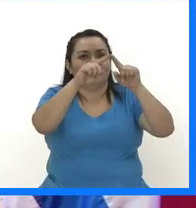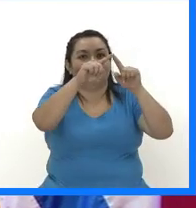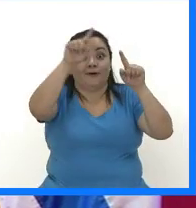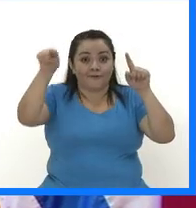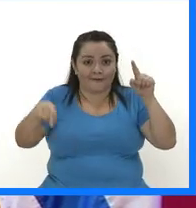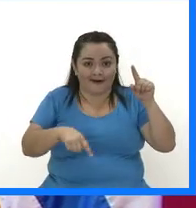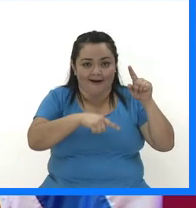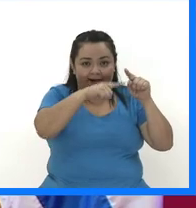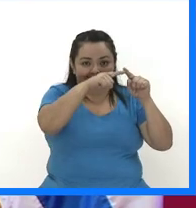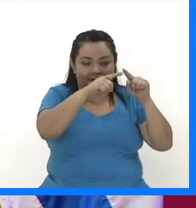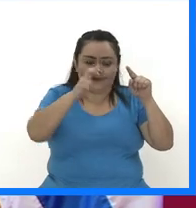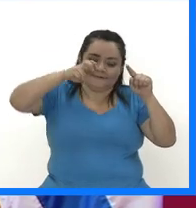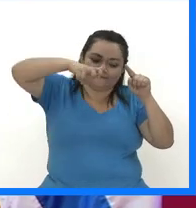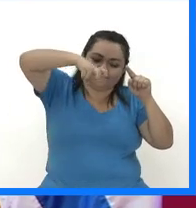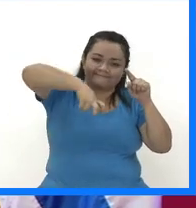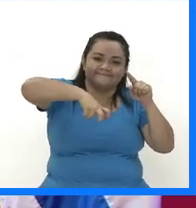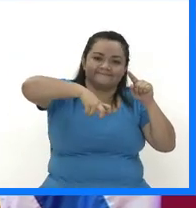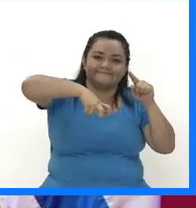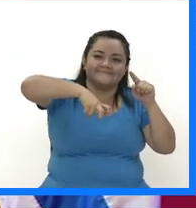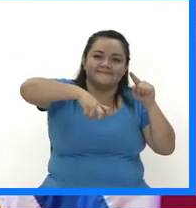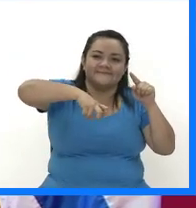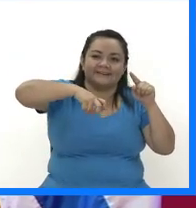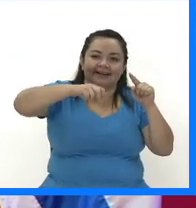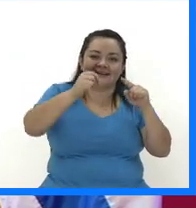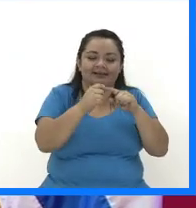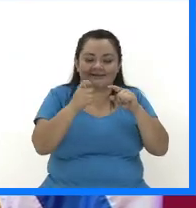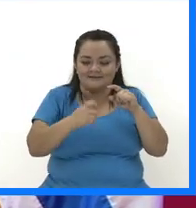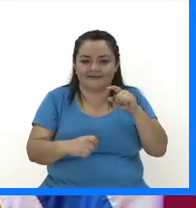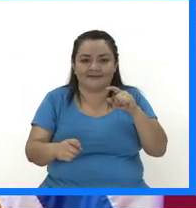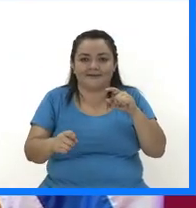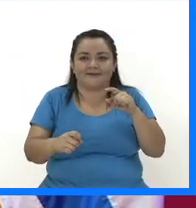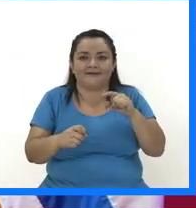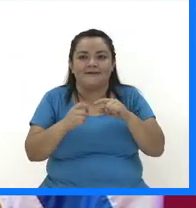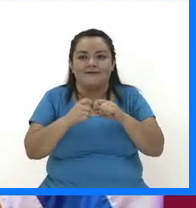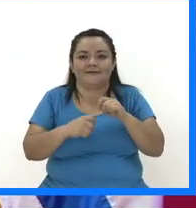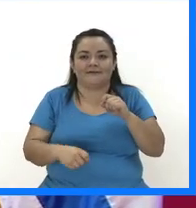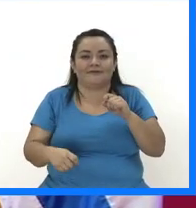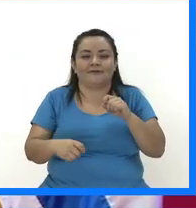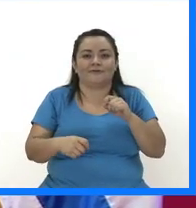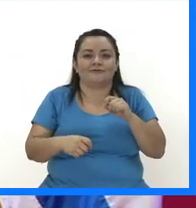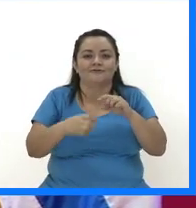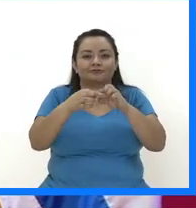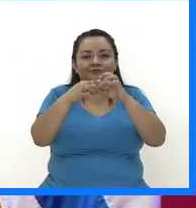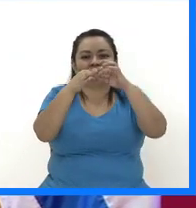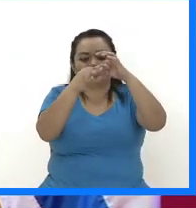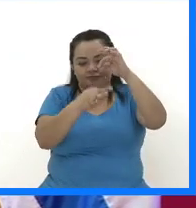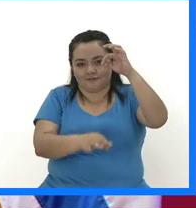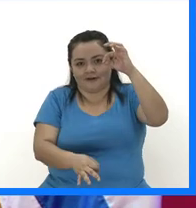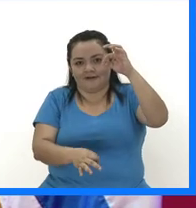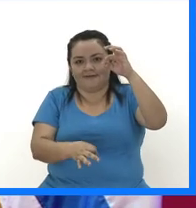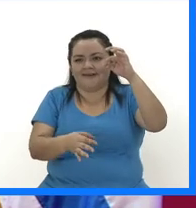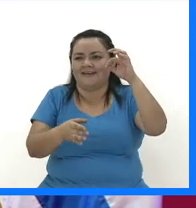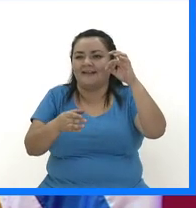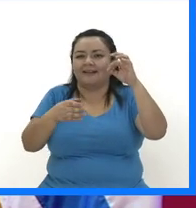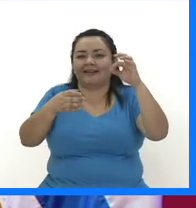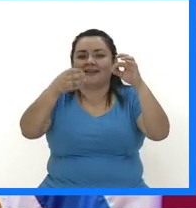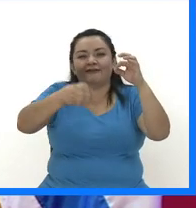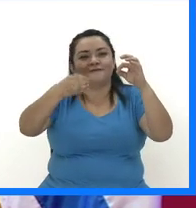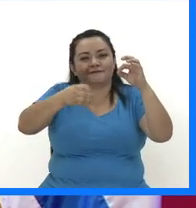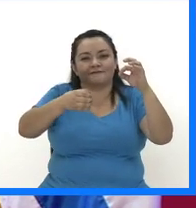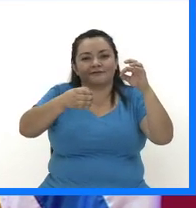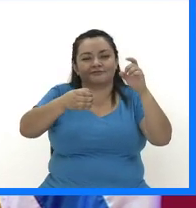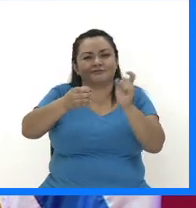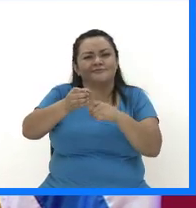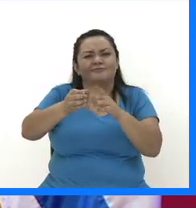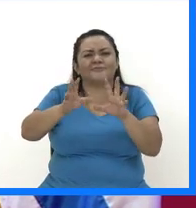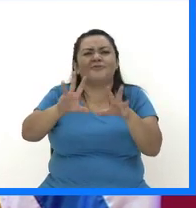bicicleta y ese aro tenía un cable y ese cable tenía una botella y le contaba a la abuela abuela pri porque